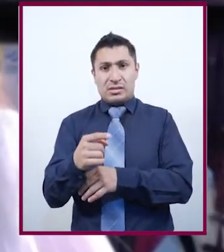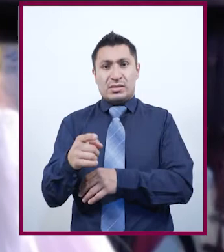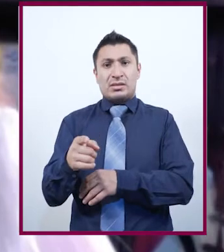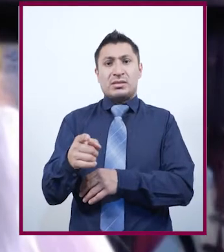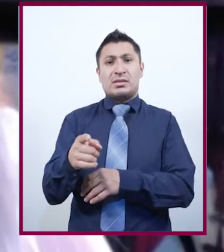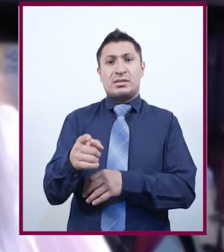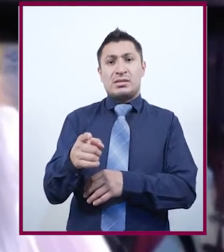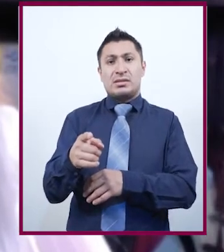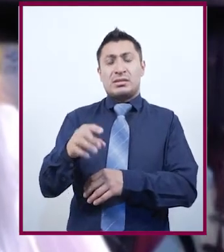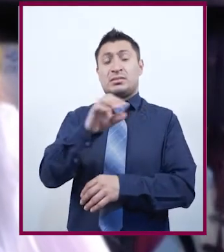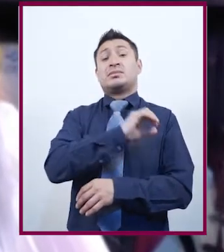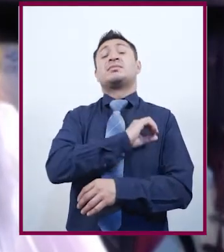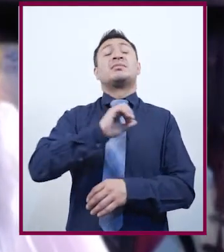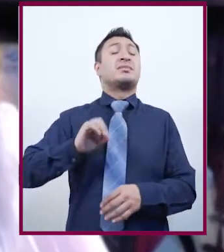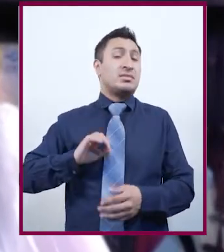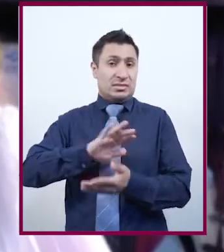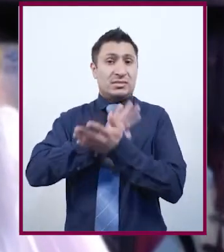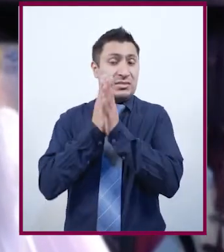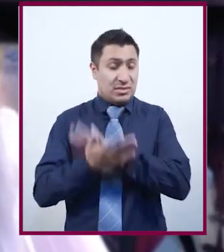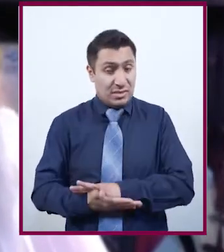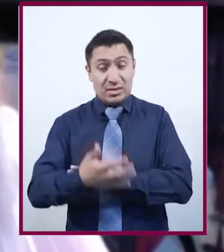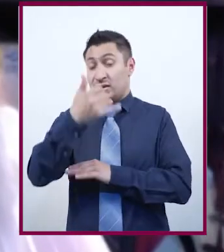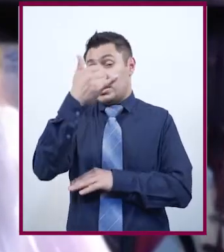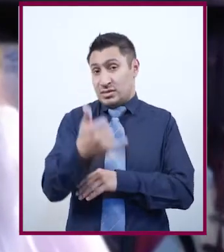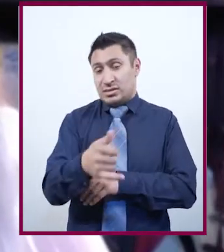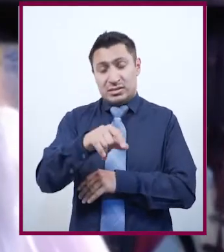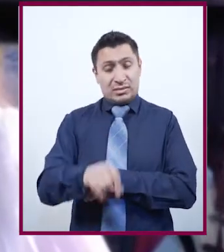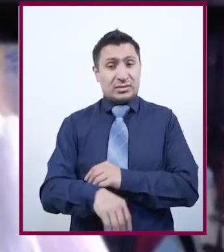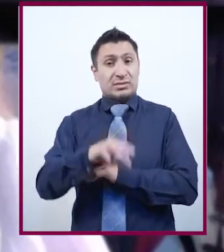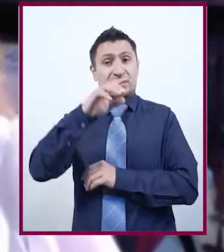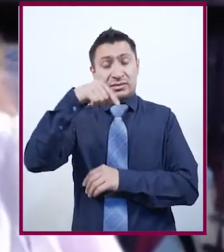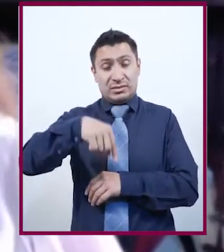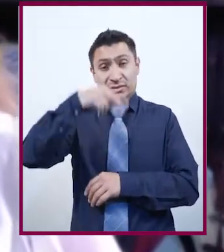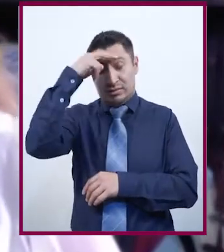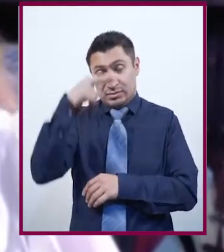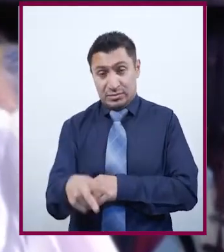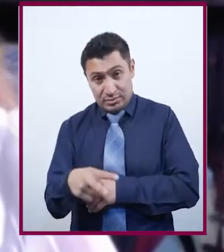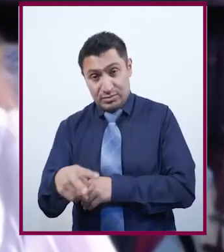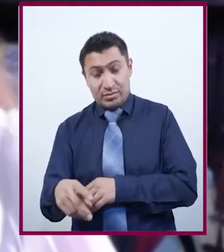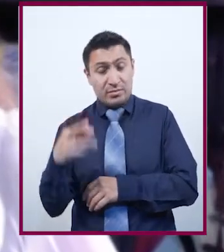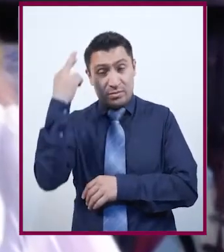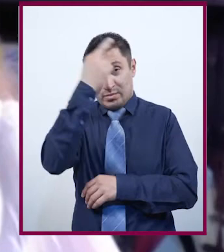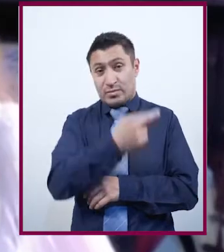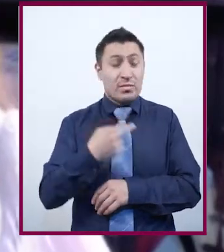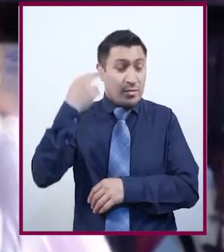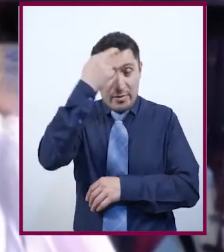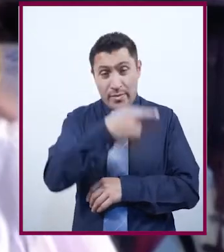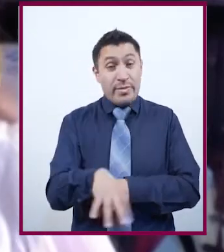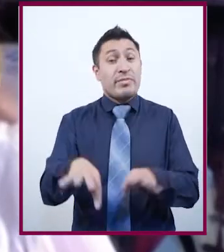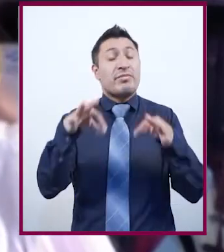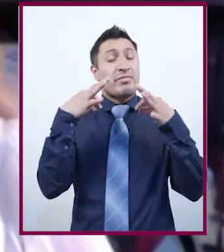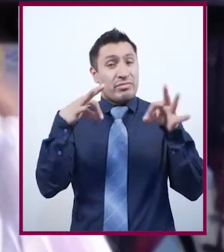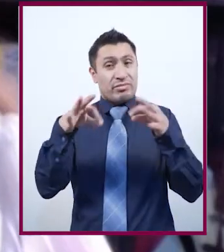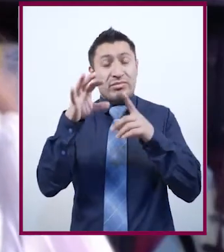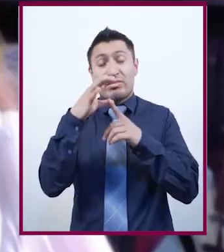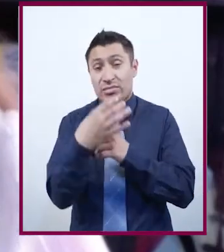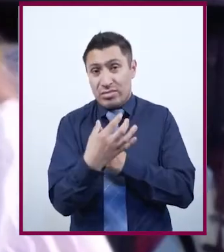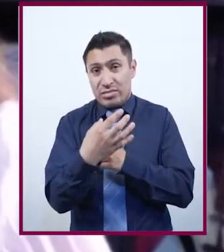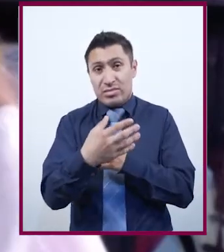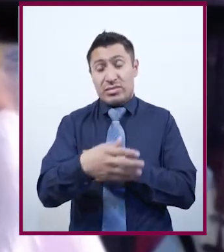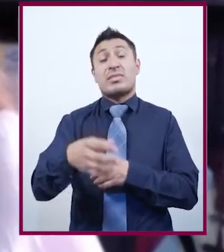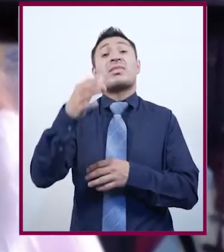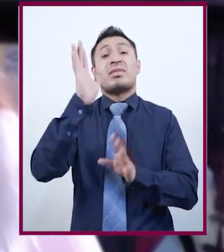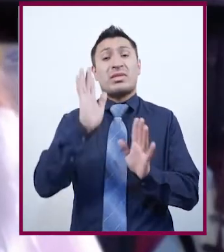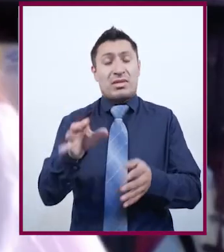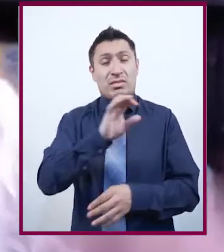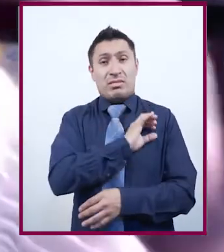obligatoria, ¿no? Y entonces, y México ha estado ratificando, ¿no?, esta convención. Nos es obligatoria, ¿no? Todo lo que